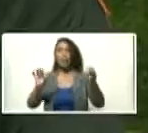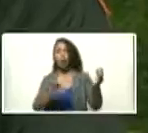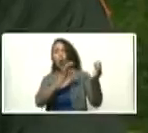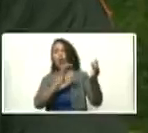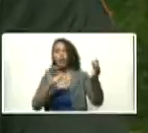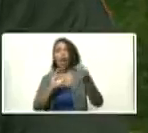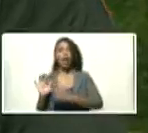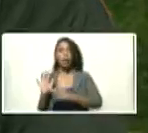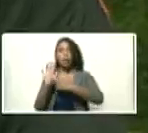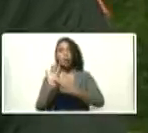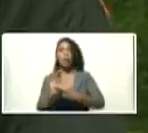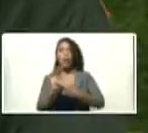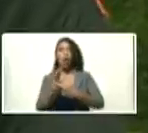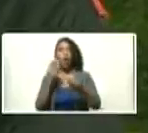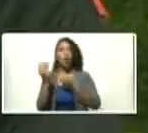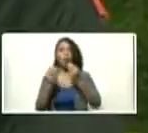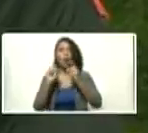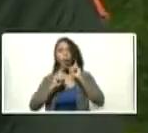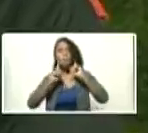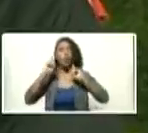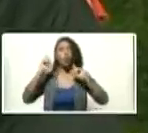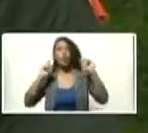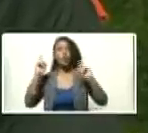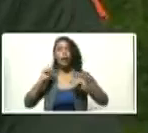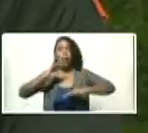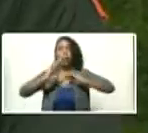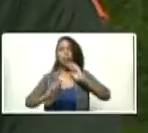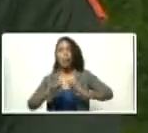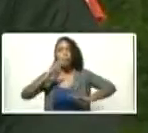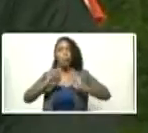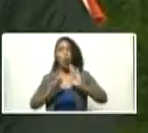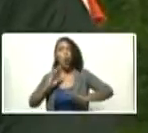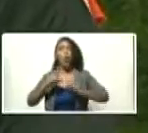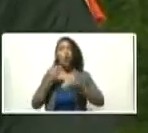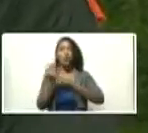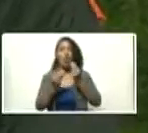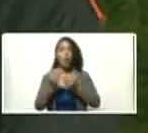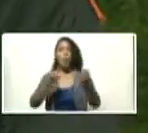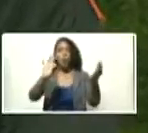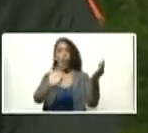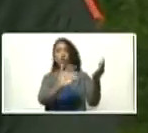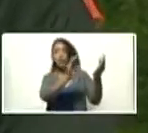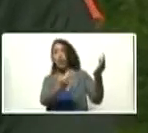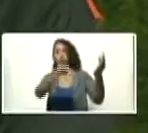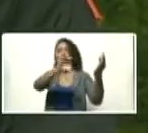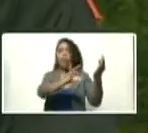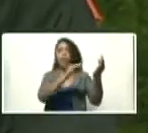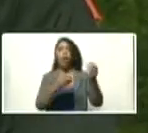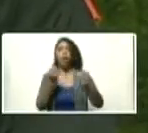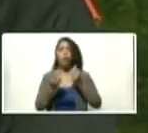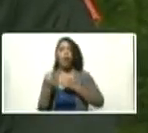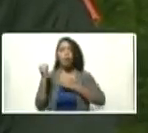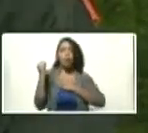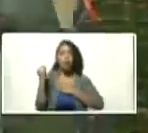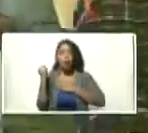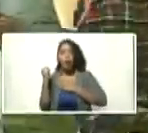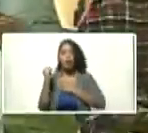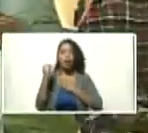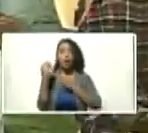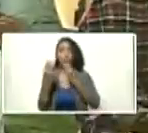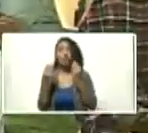aquí representado, como la música, como el tambor, como los violines, como la salsa, tanta música